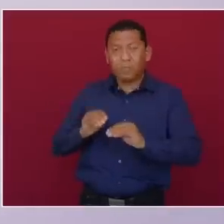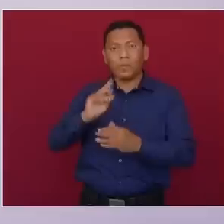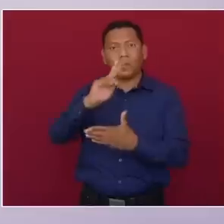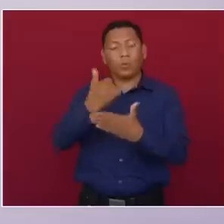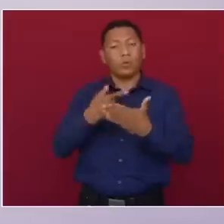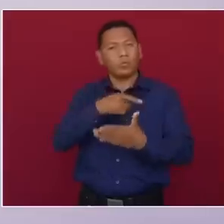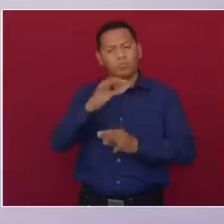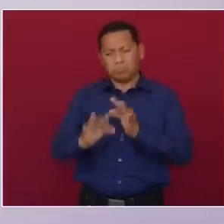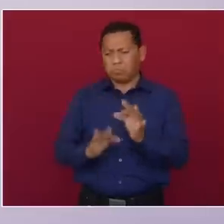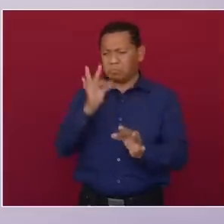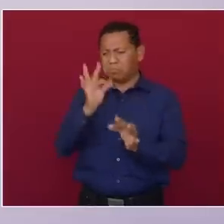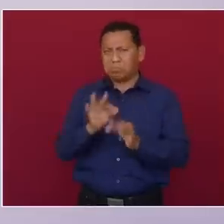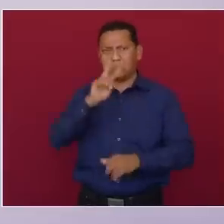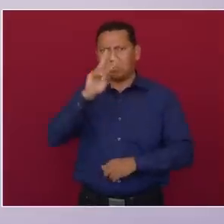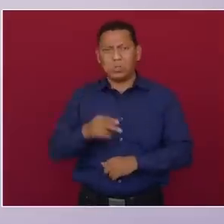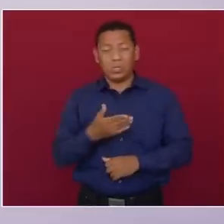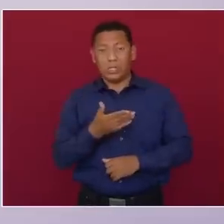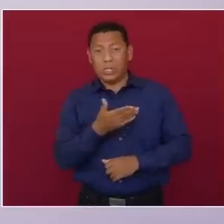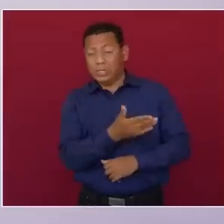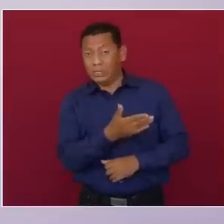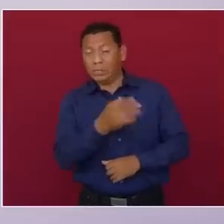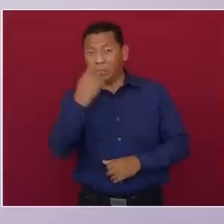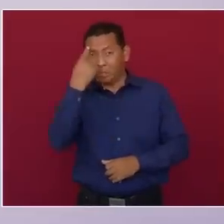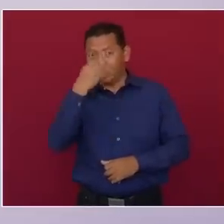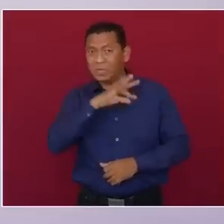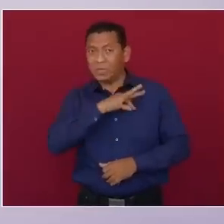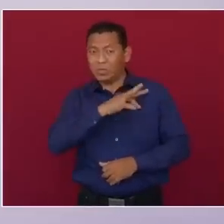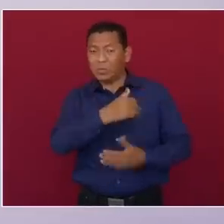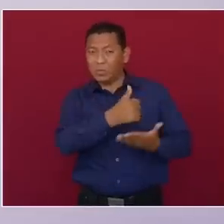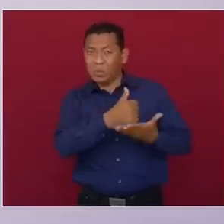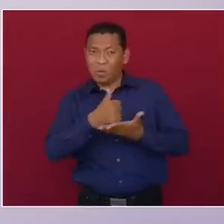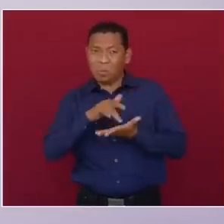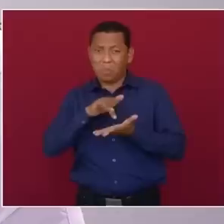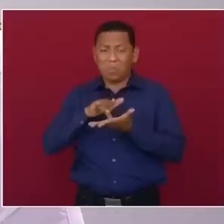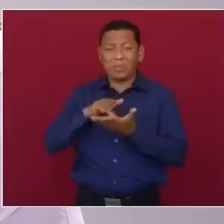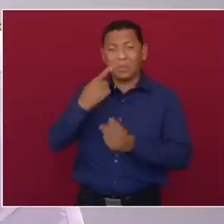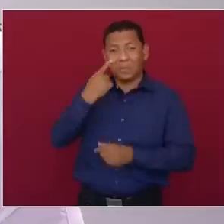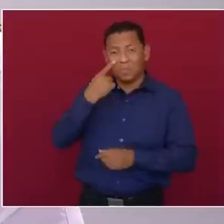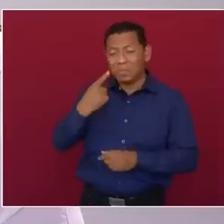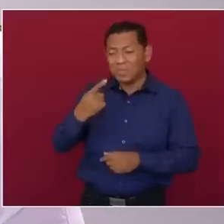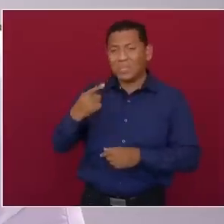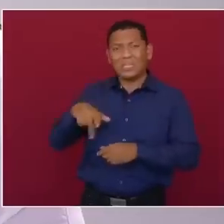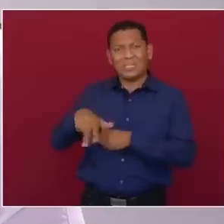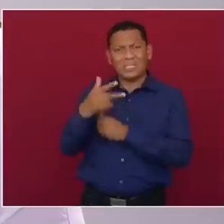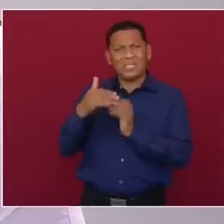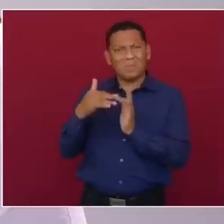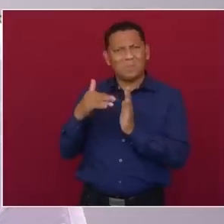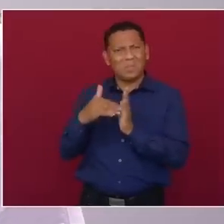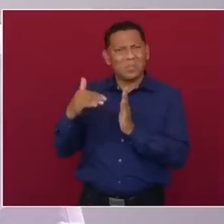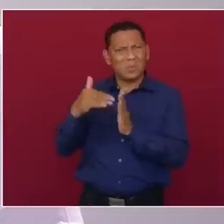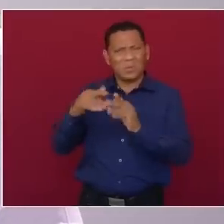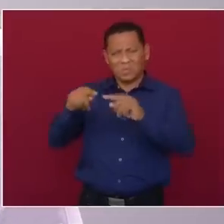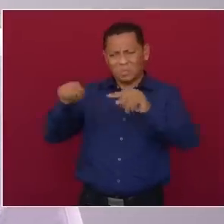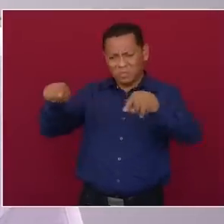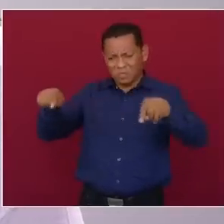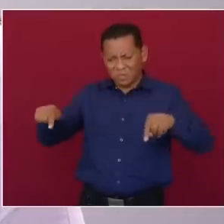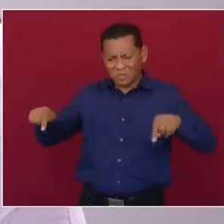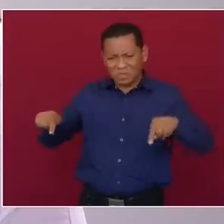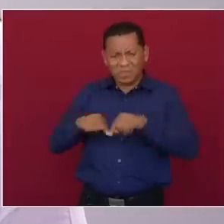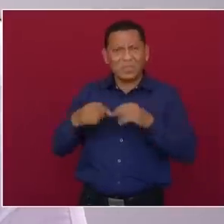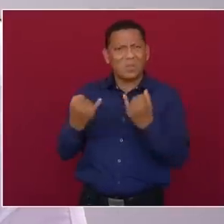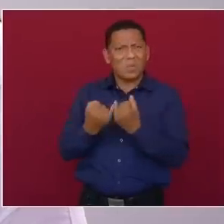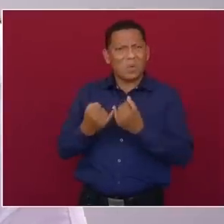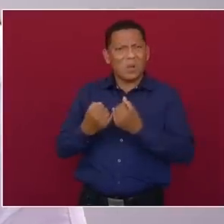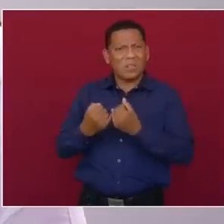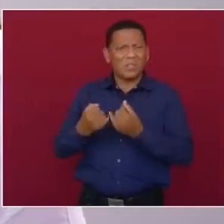el adecuado para que nosotros pudiéramos dragar 13 millones de metros cúbicos y con la arena del fondo